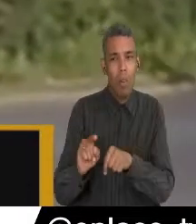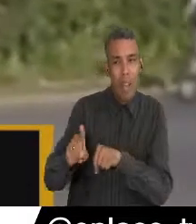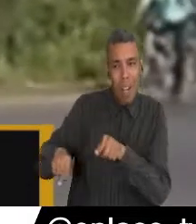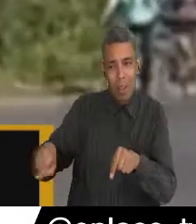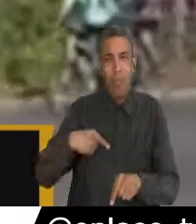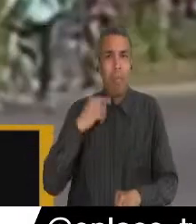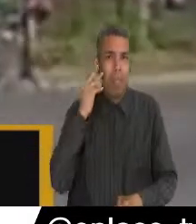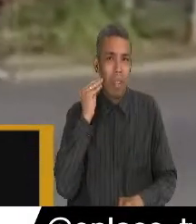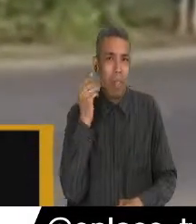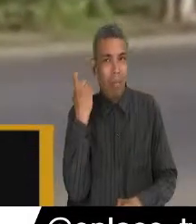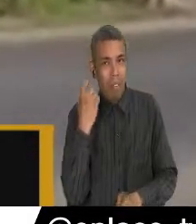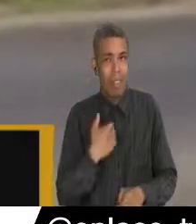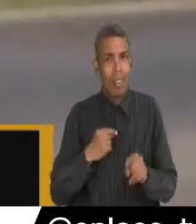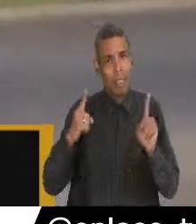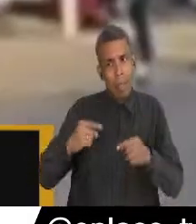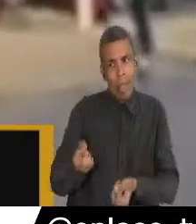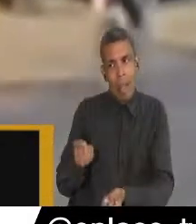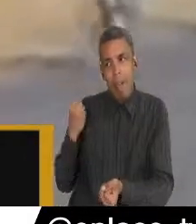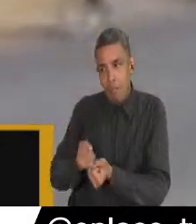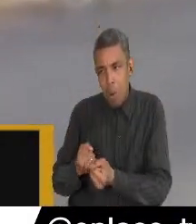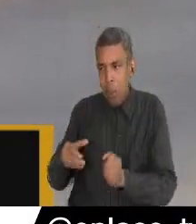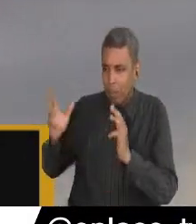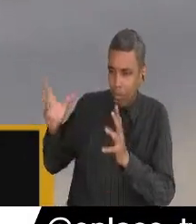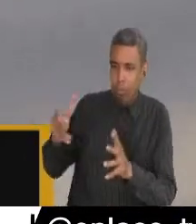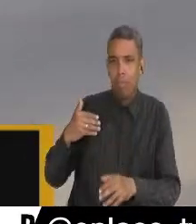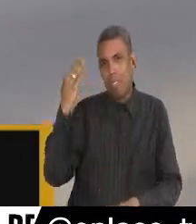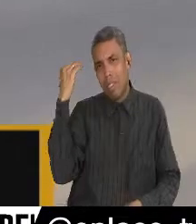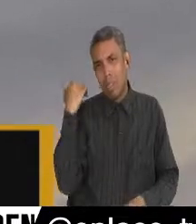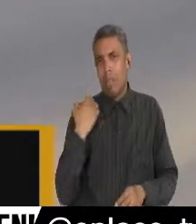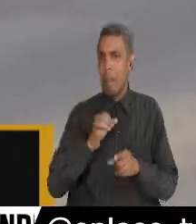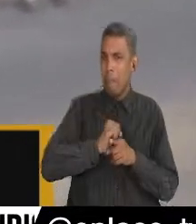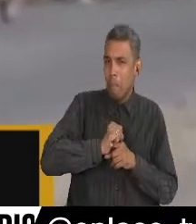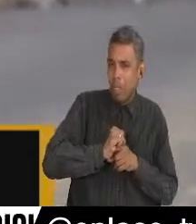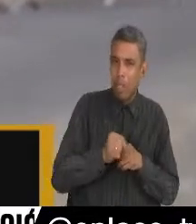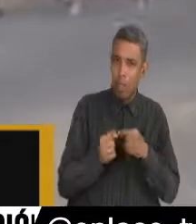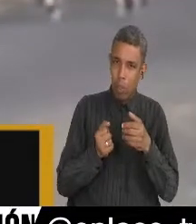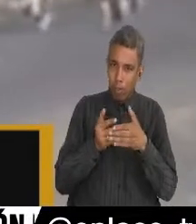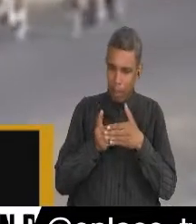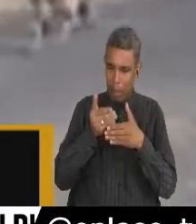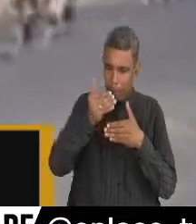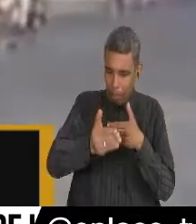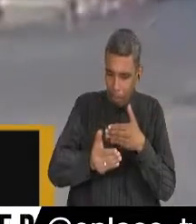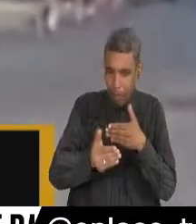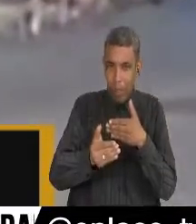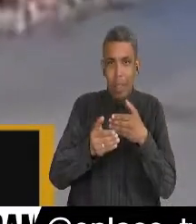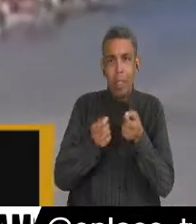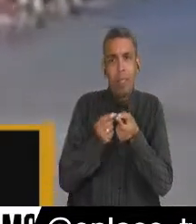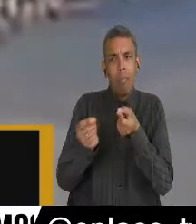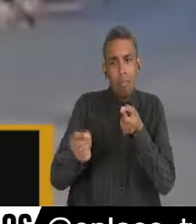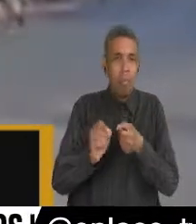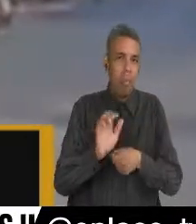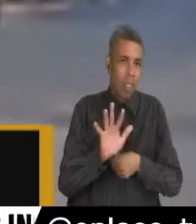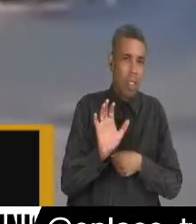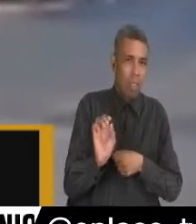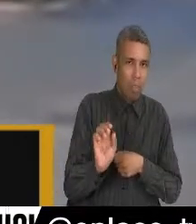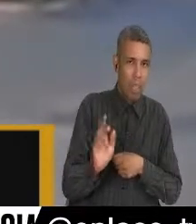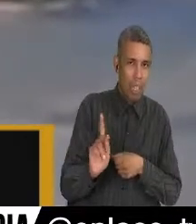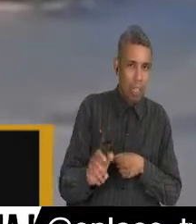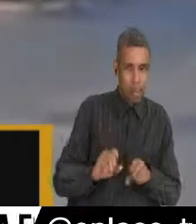arrancar la primera etapa con 50 kilómetros y ahí ir subiendo progresivamente hasta alcanzar el